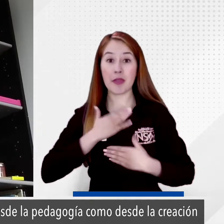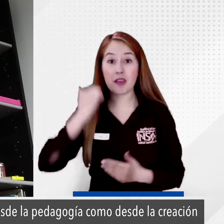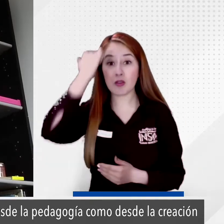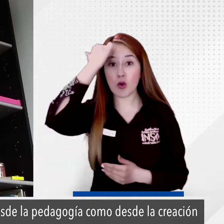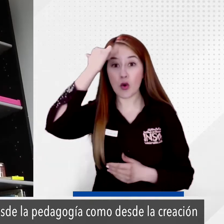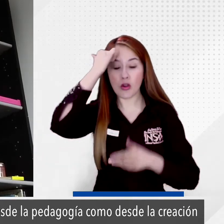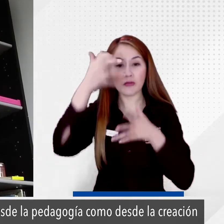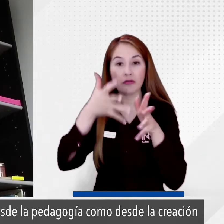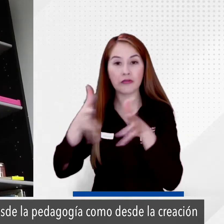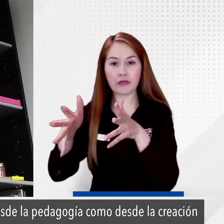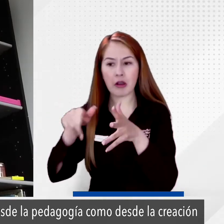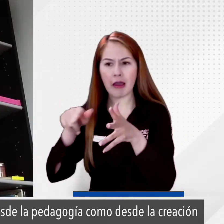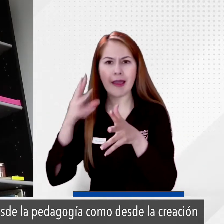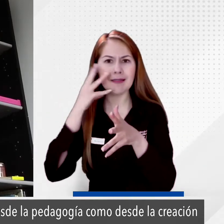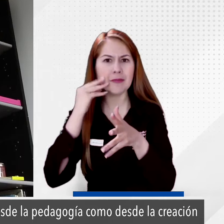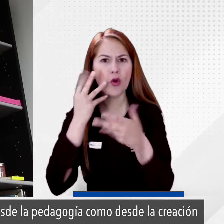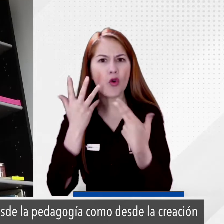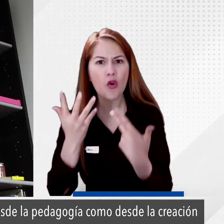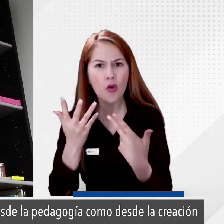escénica, ¿cierto?